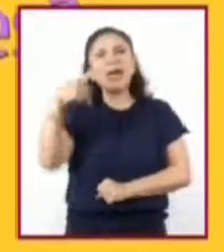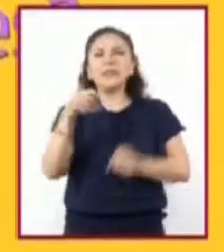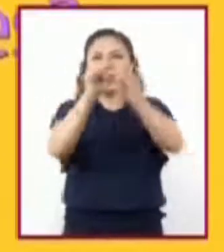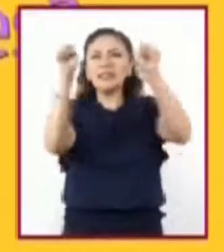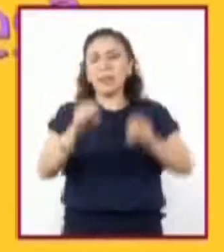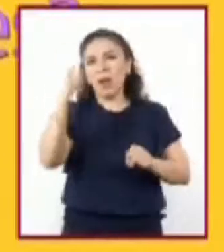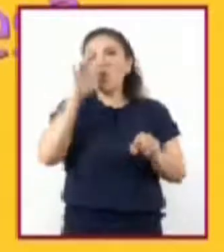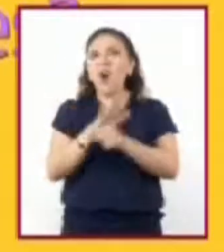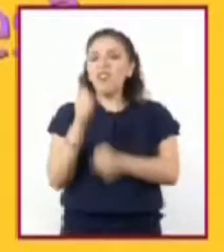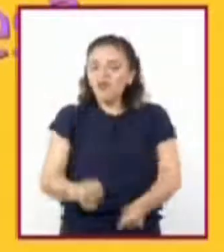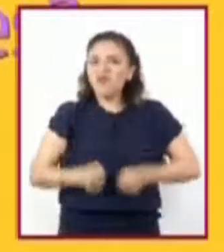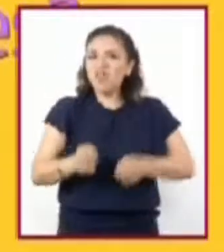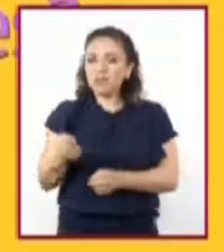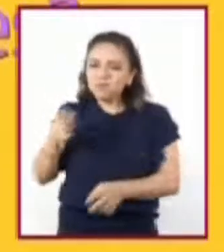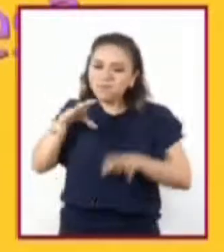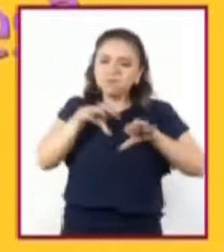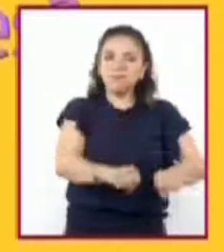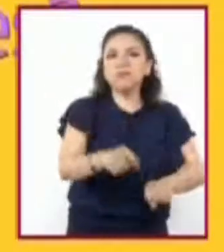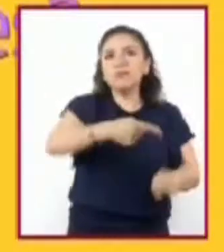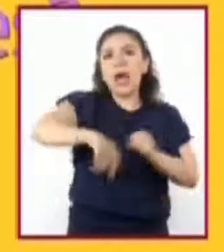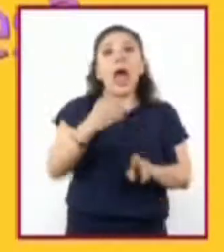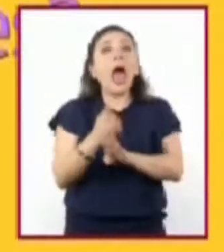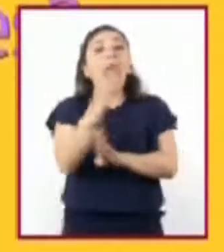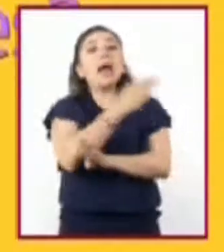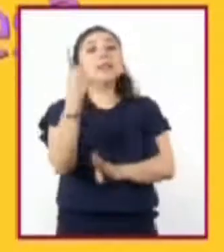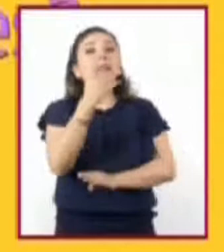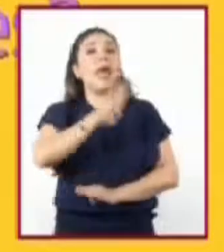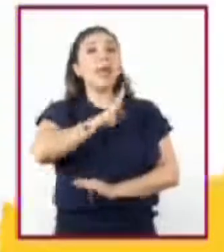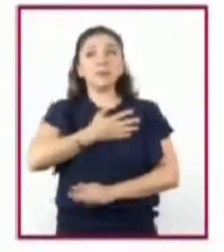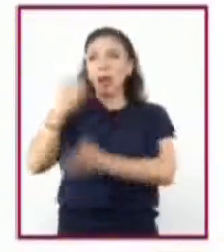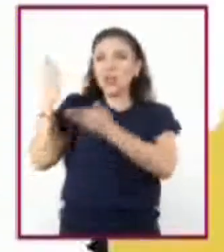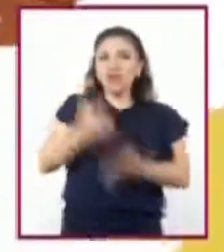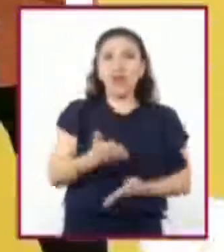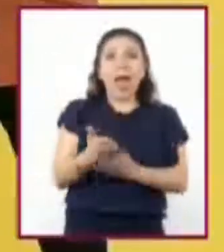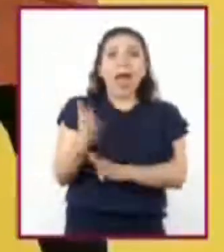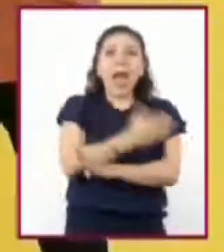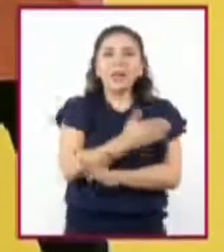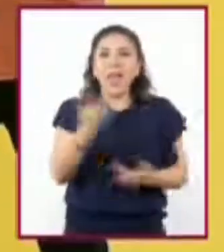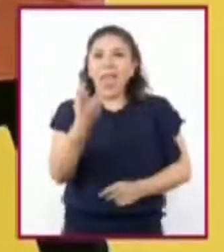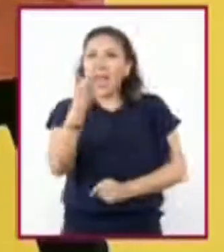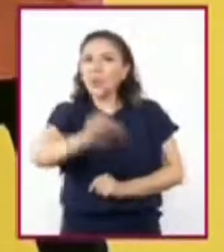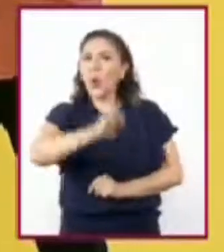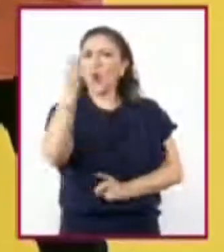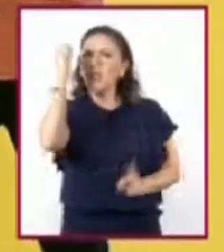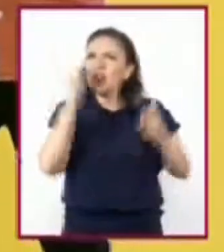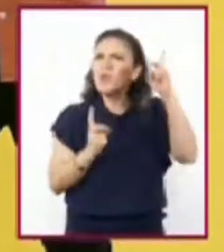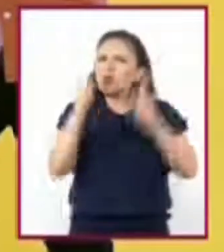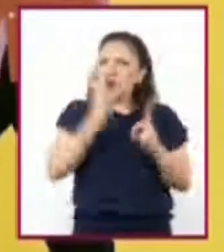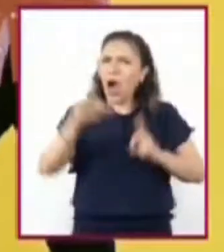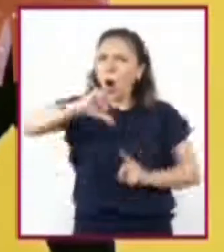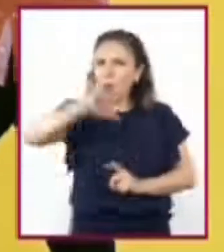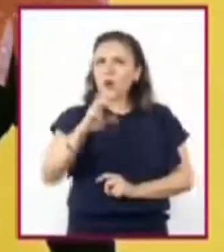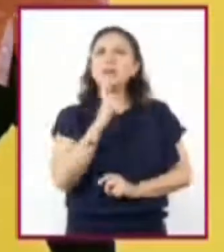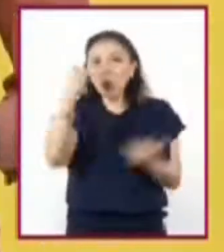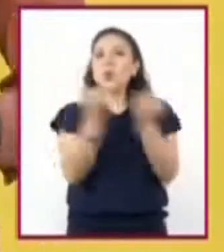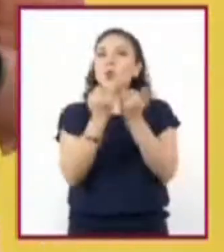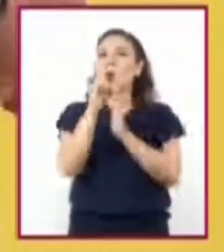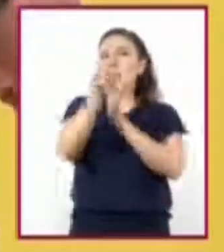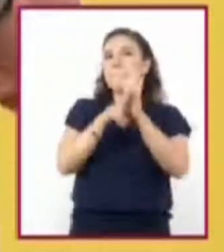de dominación imperante antes de la llegada de los españoles? Es otra interrogante que habremos de